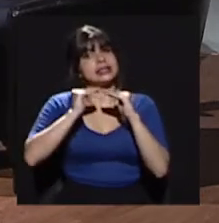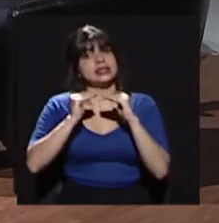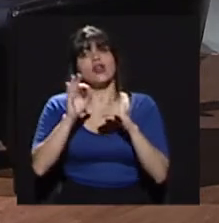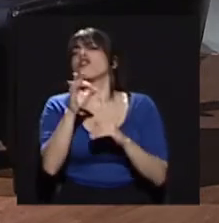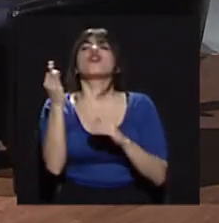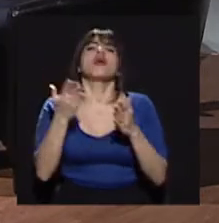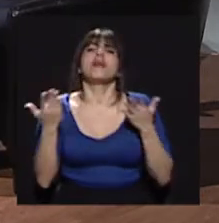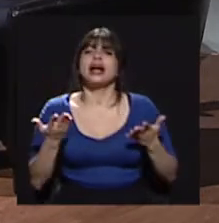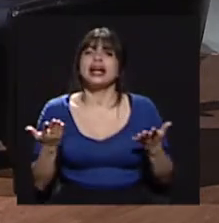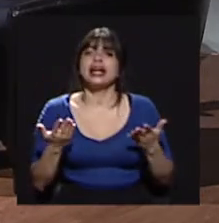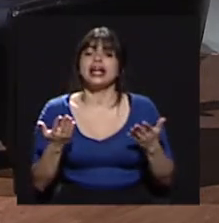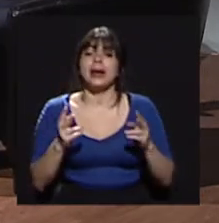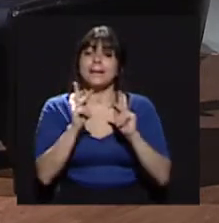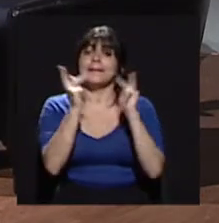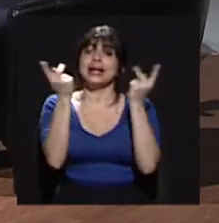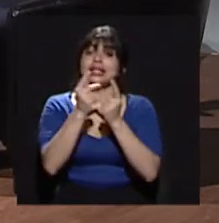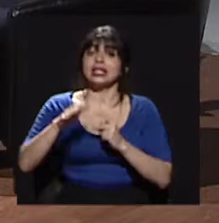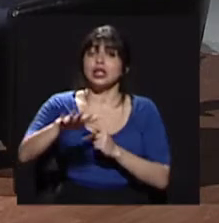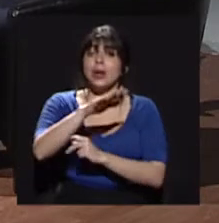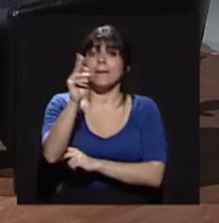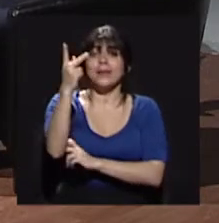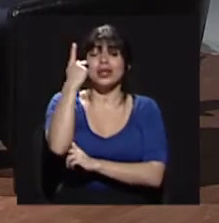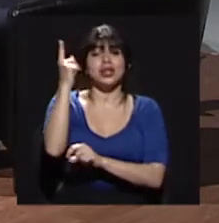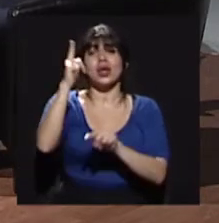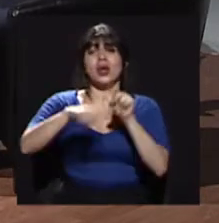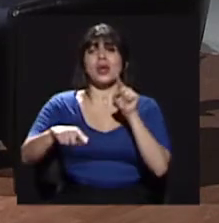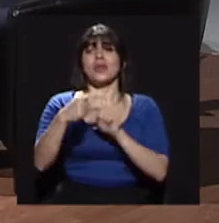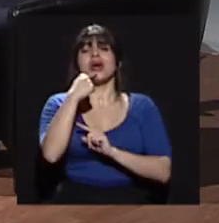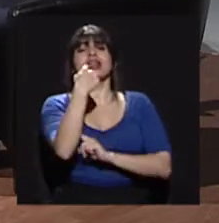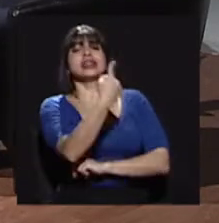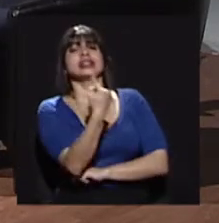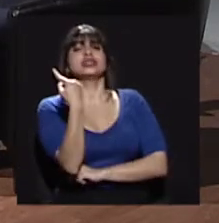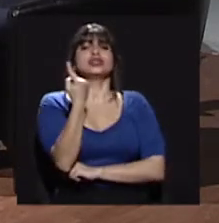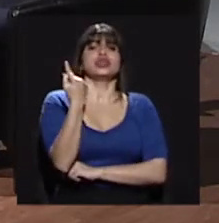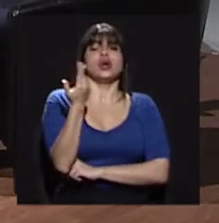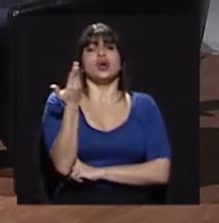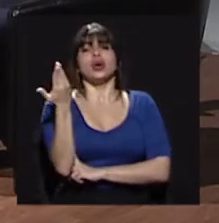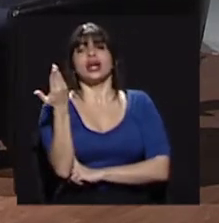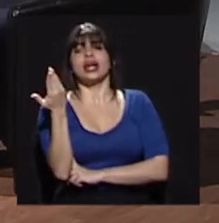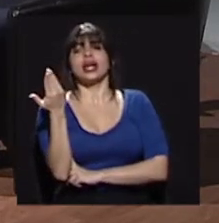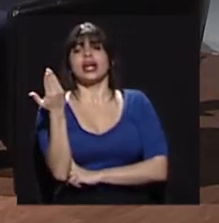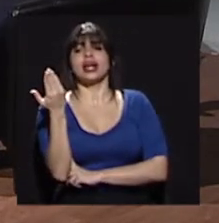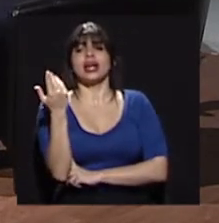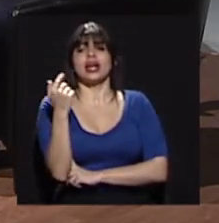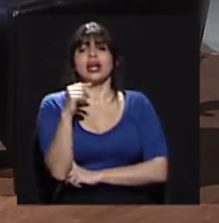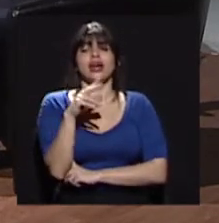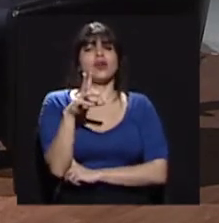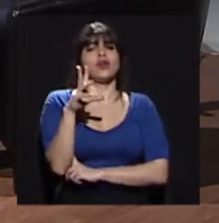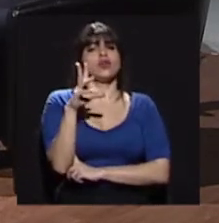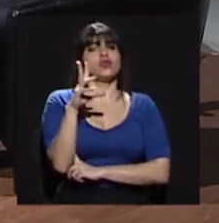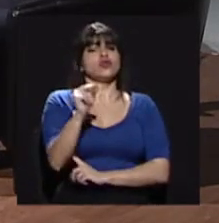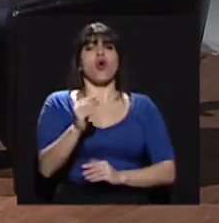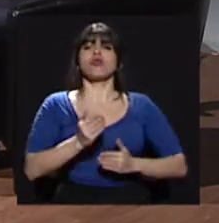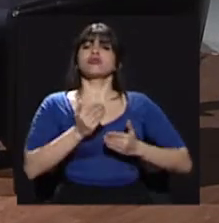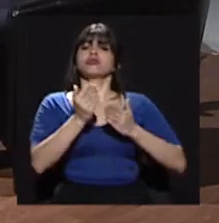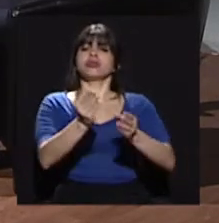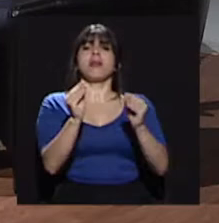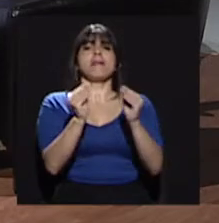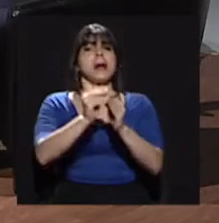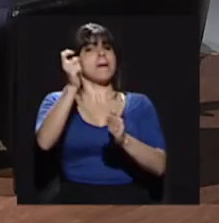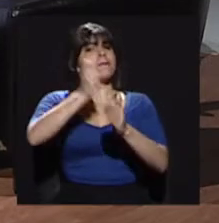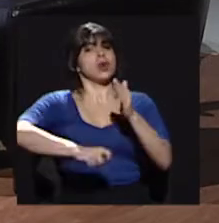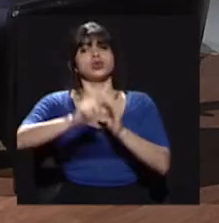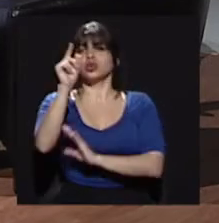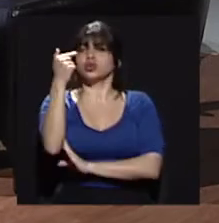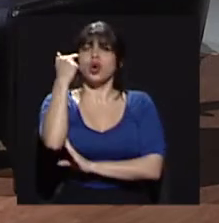modo que los partidos políticos no pueden alegar solamente que no le vamos a conceder más impuestos al